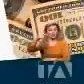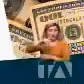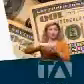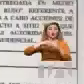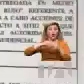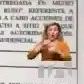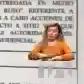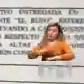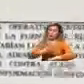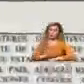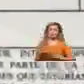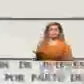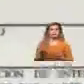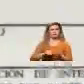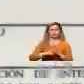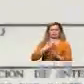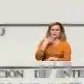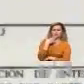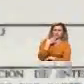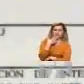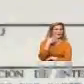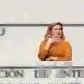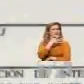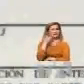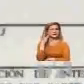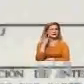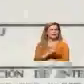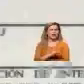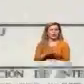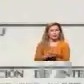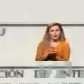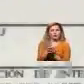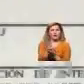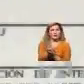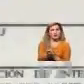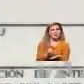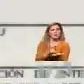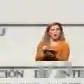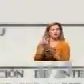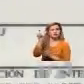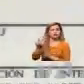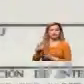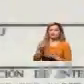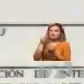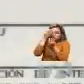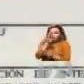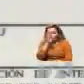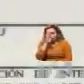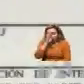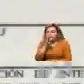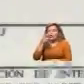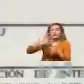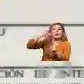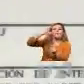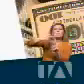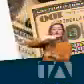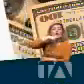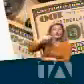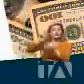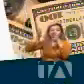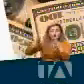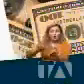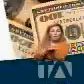dólares. Llamó la atención de Contraloría el pago a través de gastos reservados permanentes a un informante llamado El Ruso,